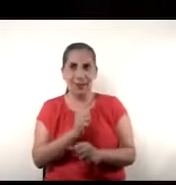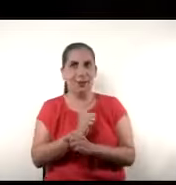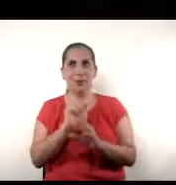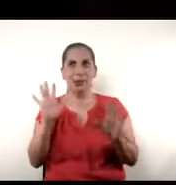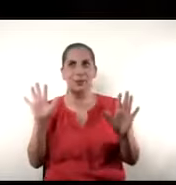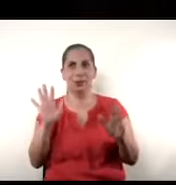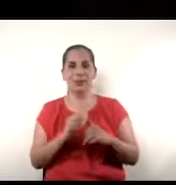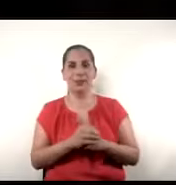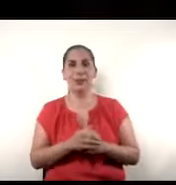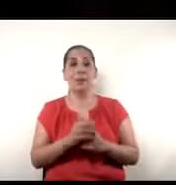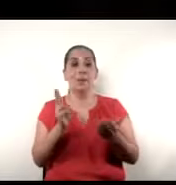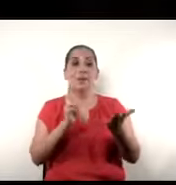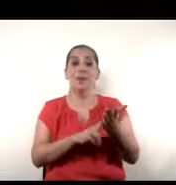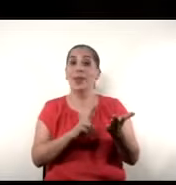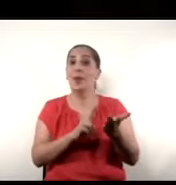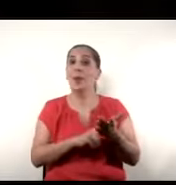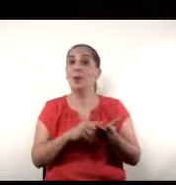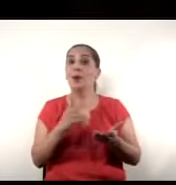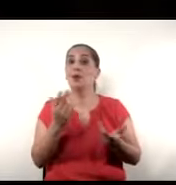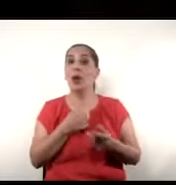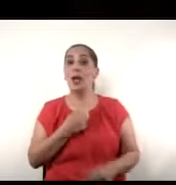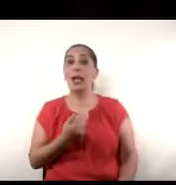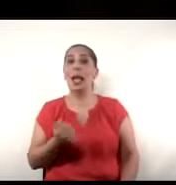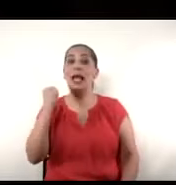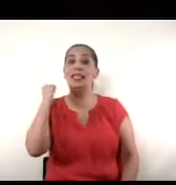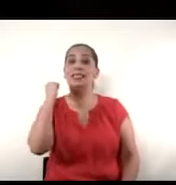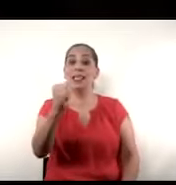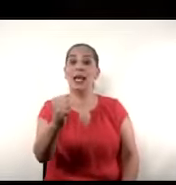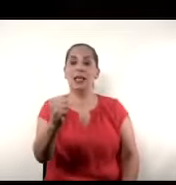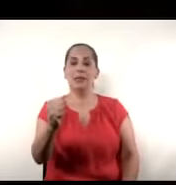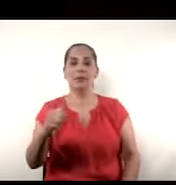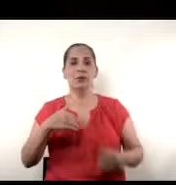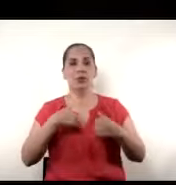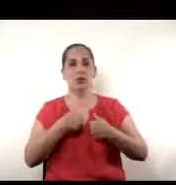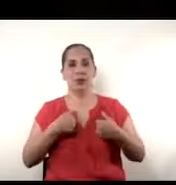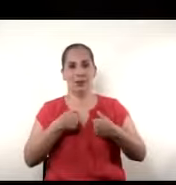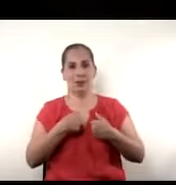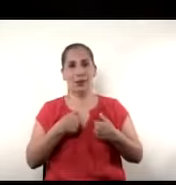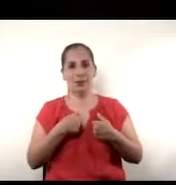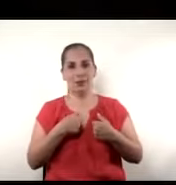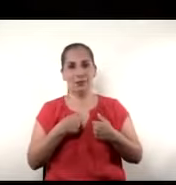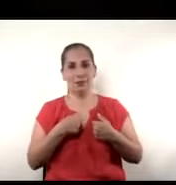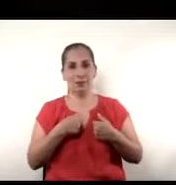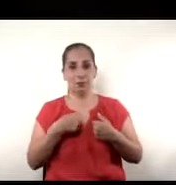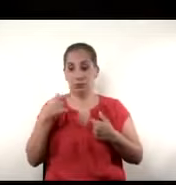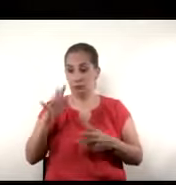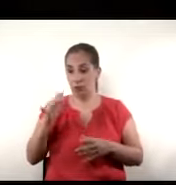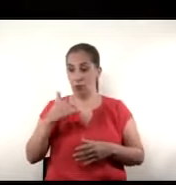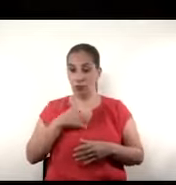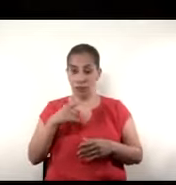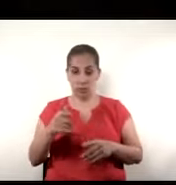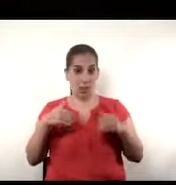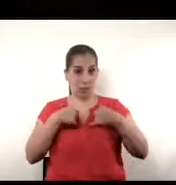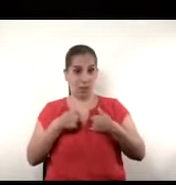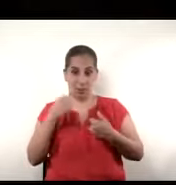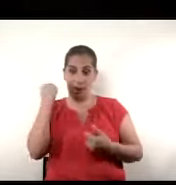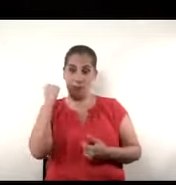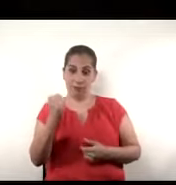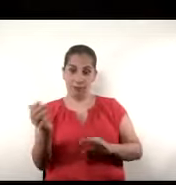impresionante. Un impuesto al sacrificio del animal. Y ya una vez que usted lo tiene ahí muertico,